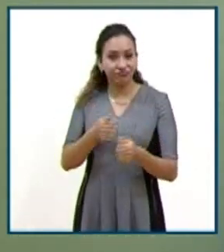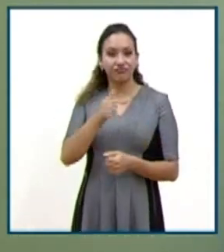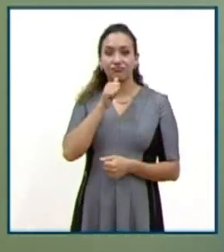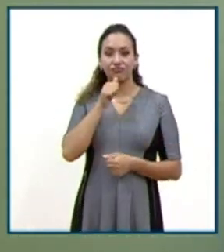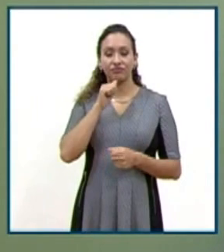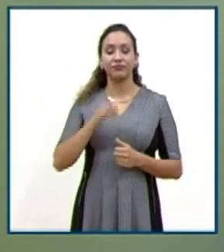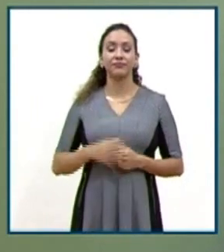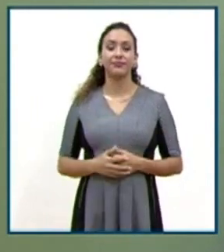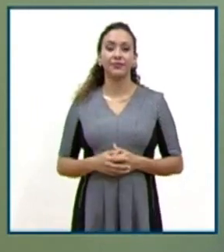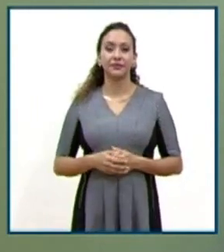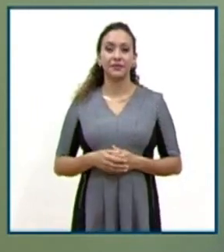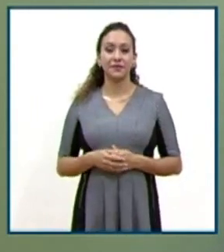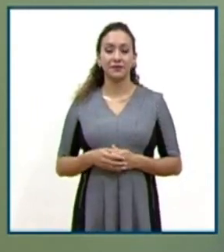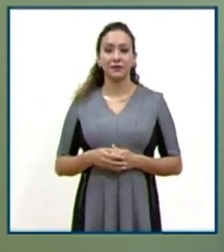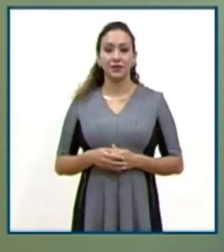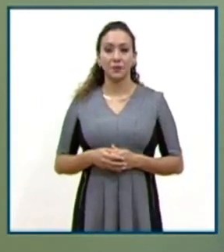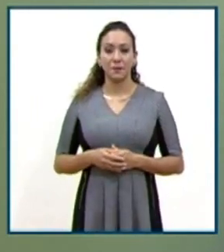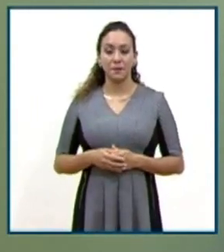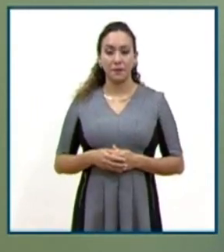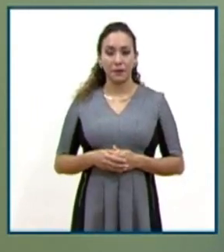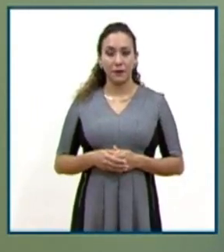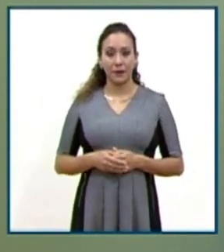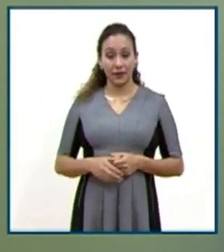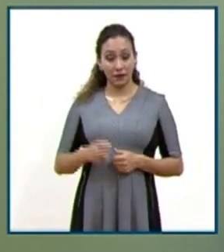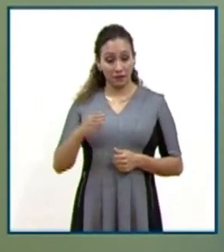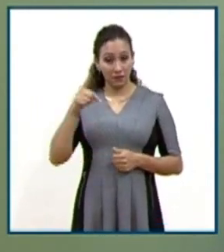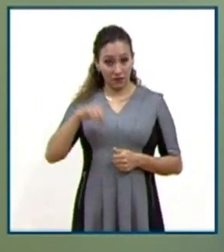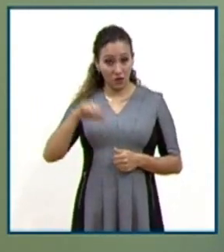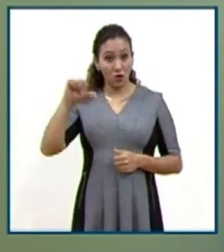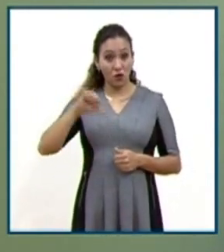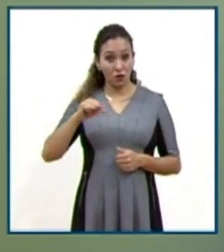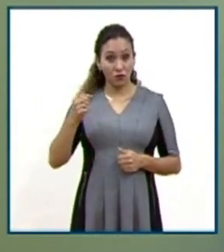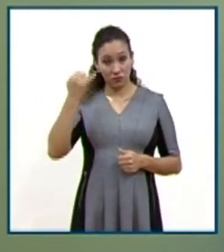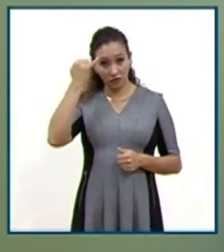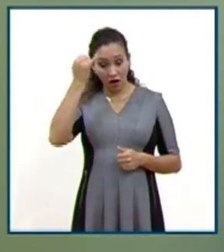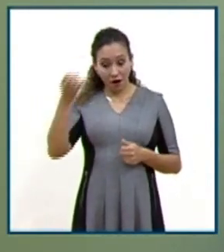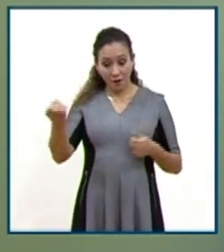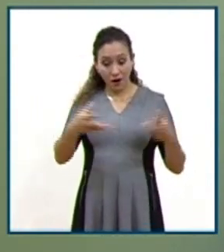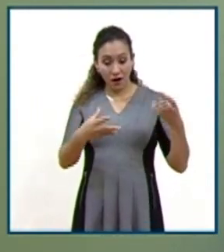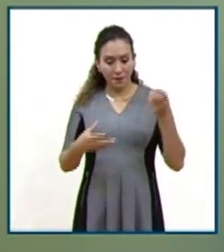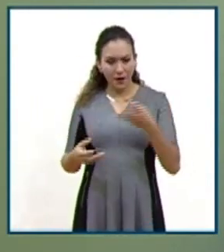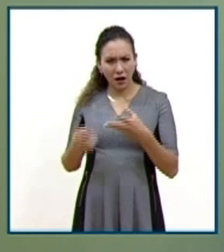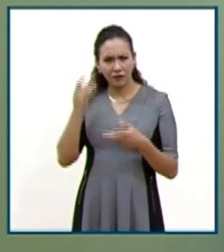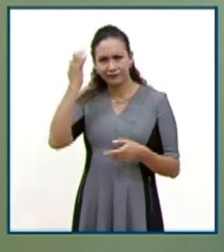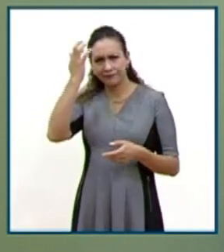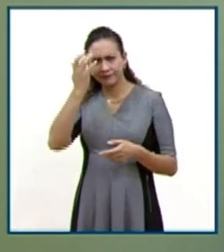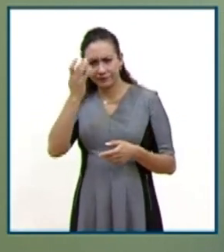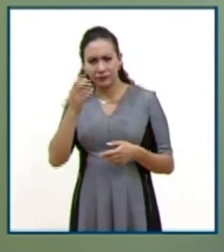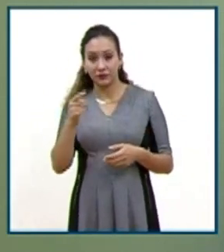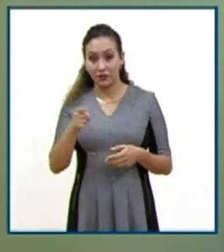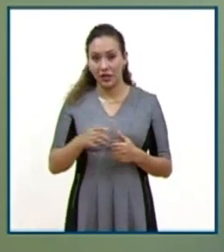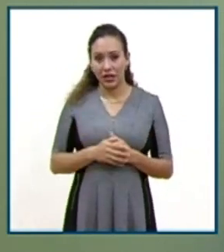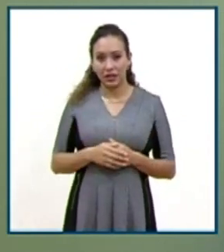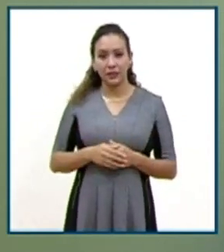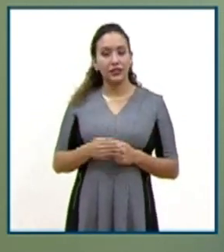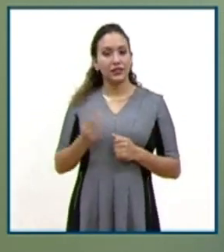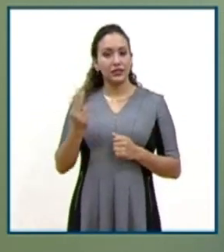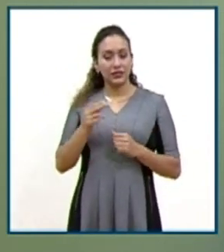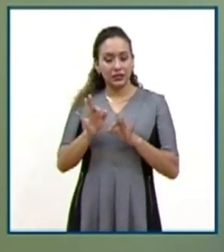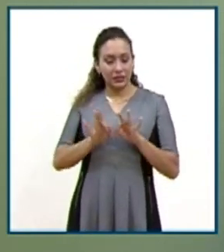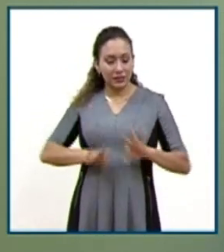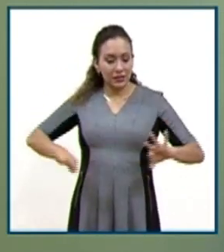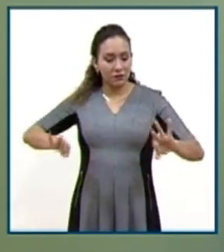escuchadas. Esta autocrítica, nos recordaba la ministra presidenta, debe ser transversal a los tres poderes